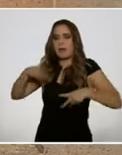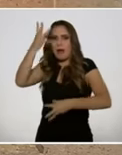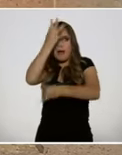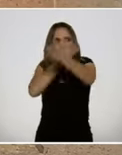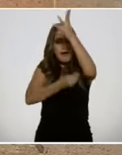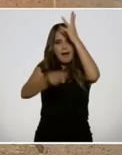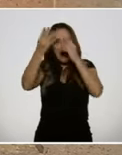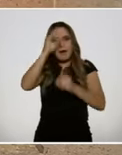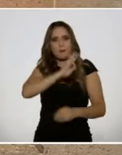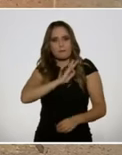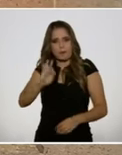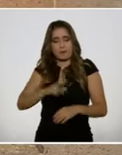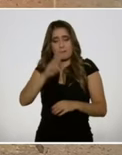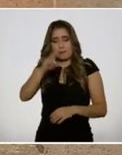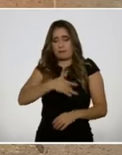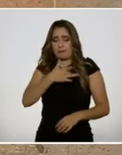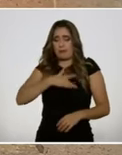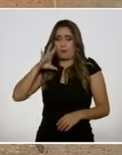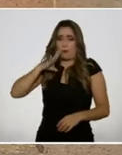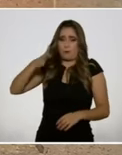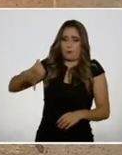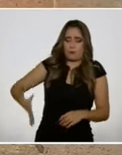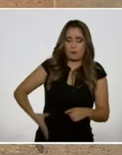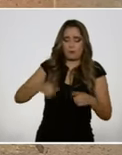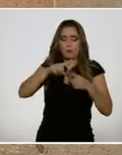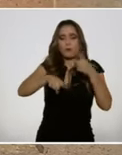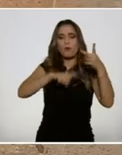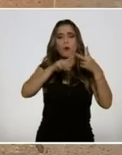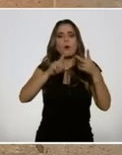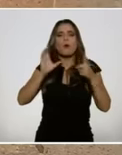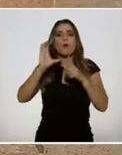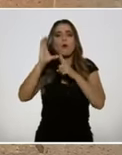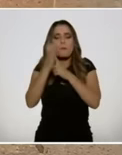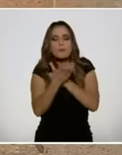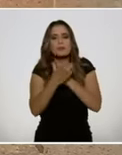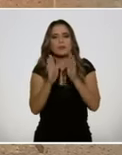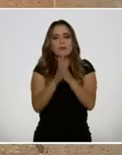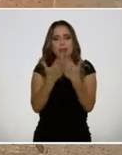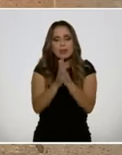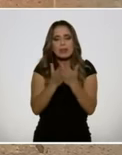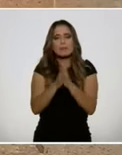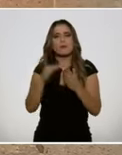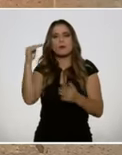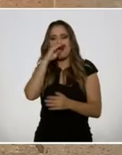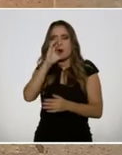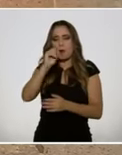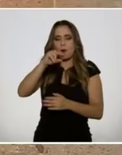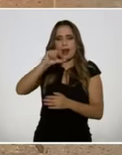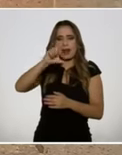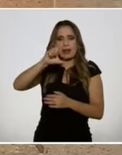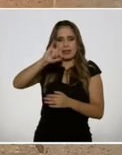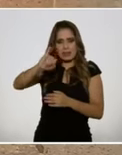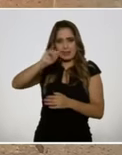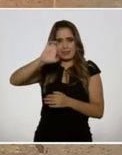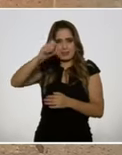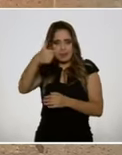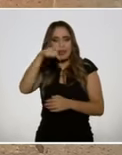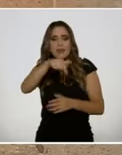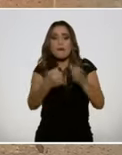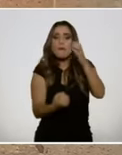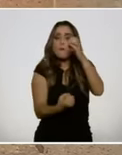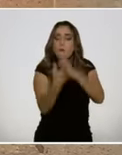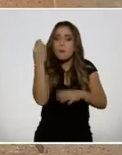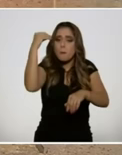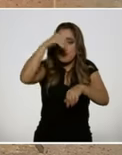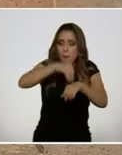mexicanas. Nos enorgullece la creación de la Comisión Nacional de los Libros de Texto Gratuitos CONALITEG y de la gran labor que realizó